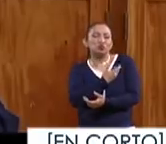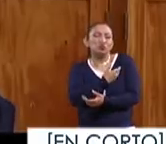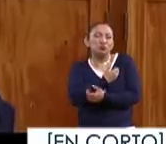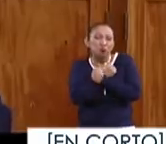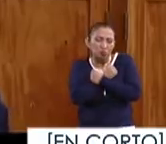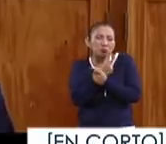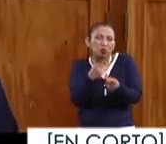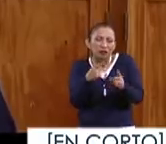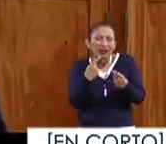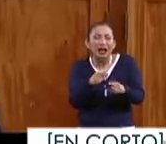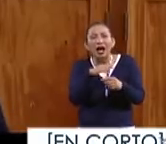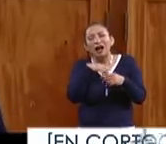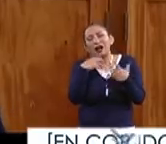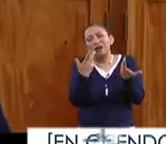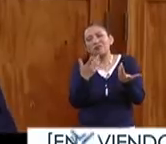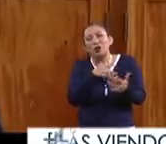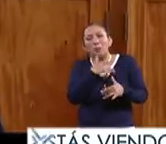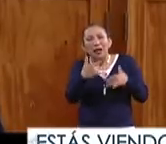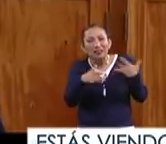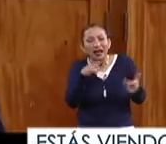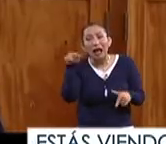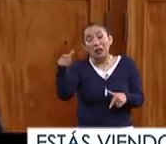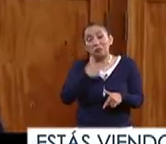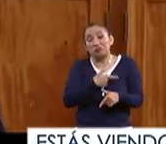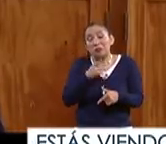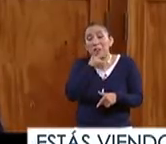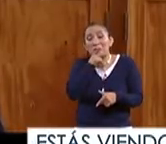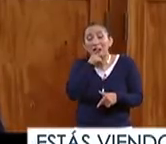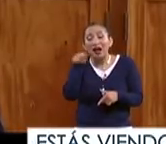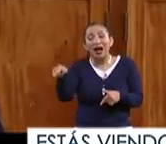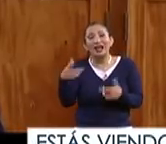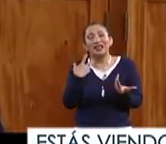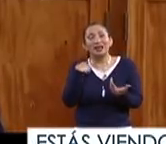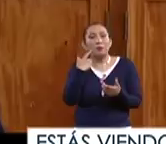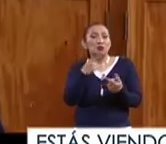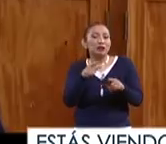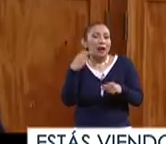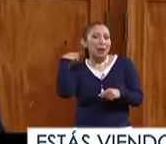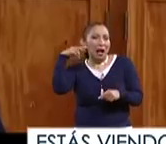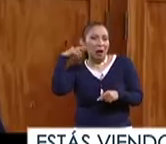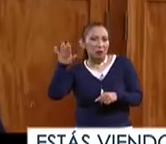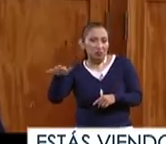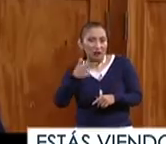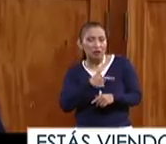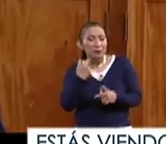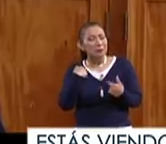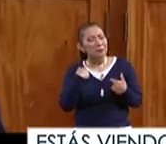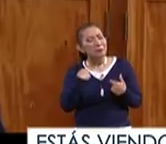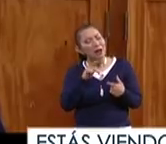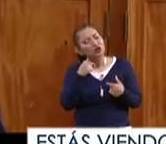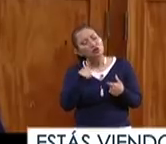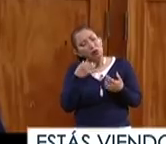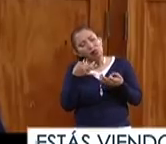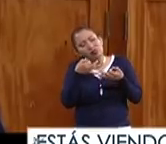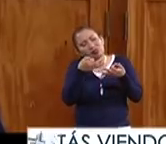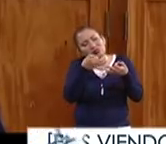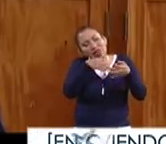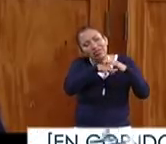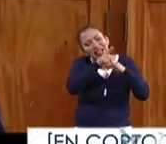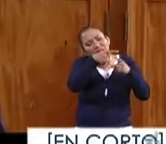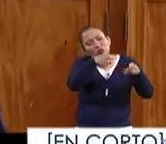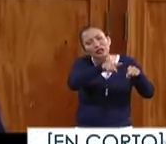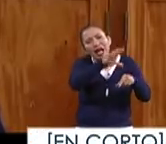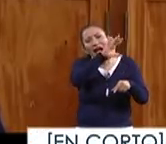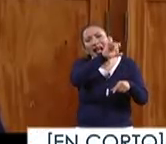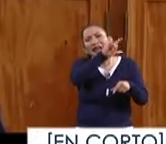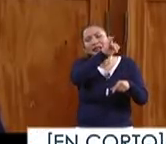también la amo gracias a él. Era amante de los boleros y de la música veracruzana. Pero yo me fui metiendo en la